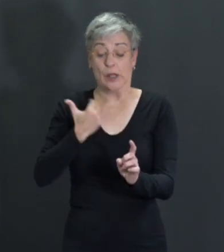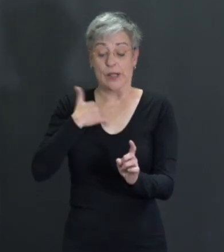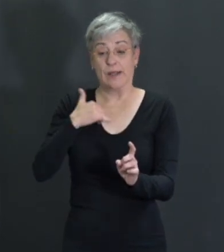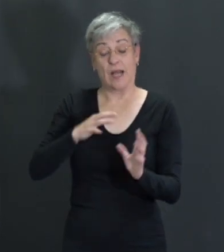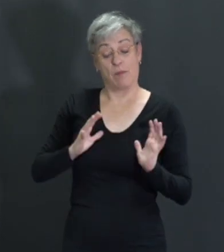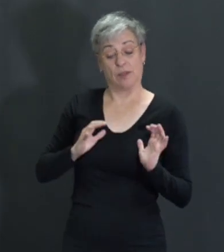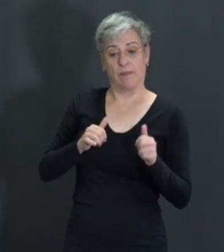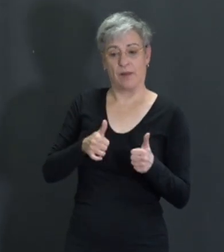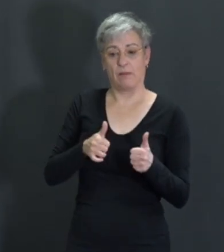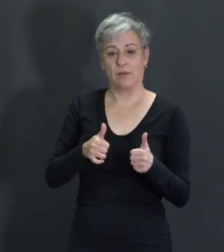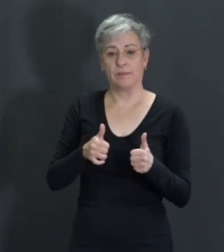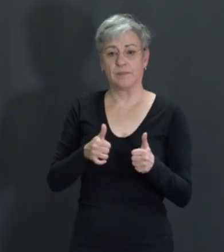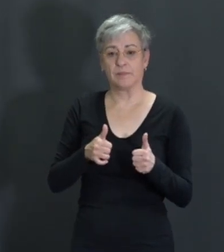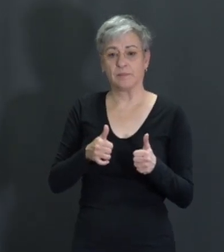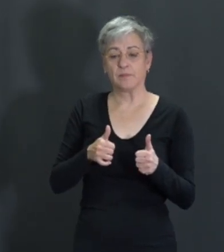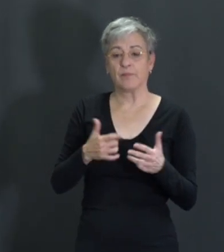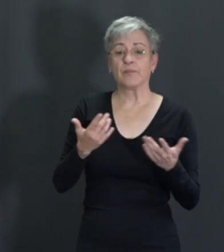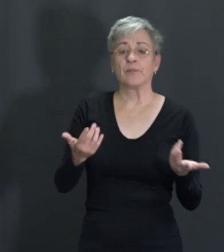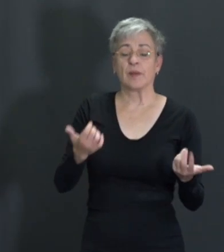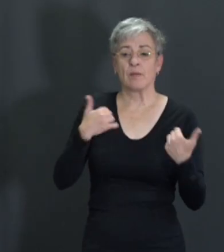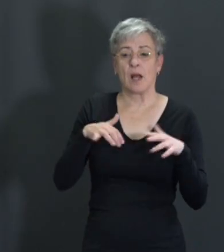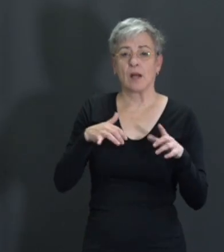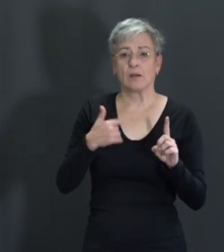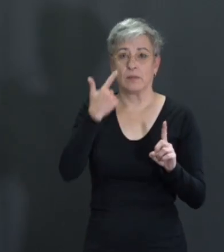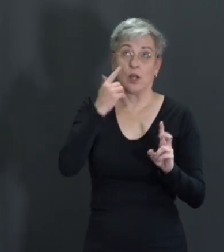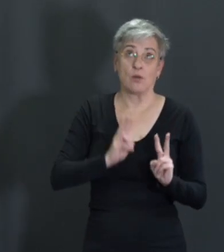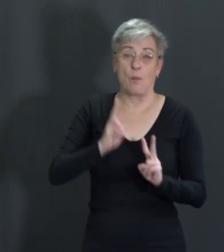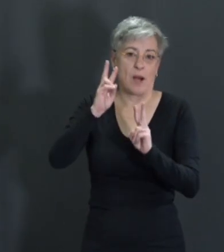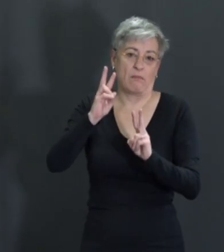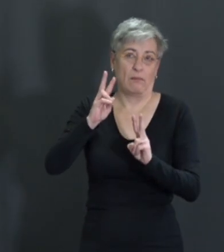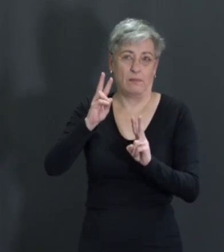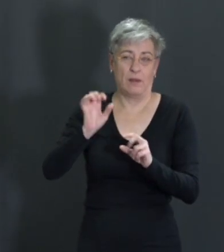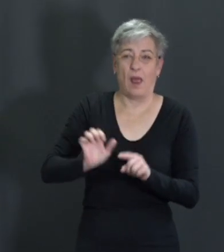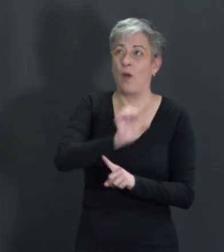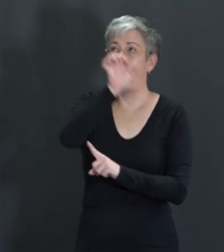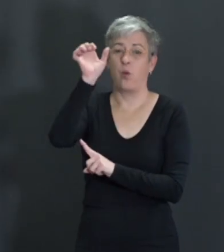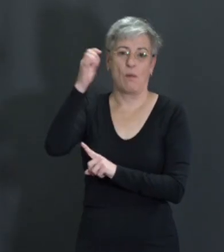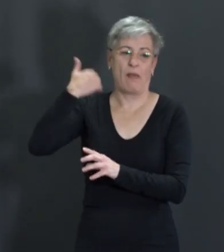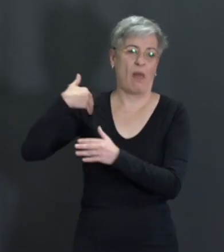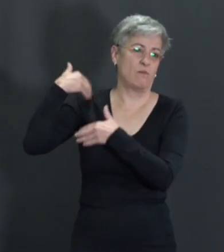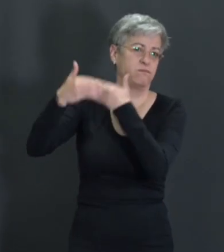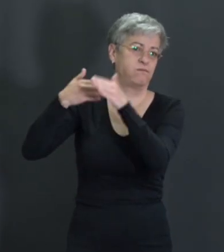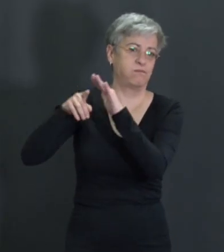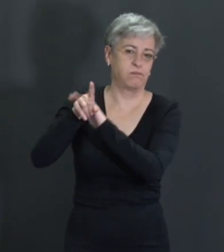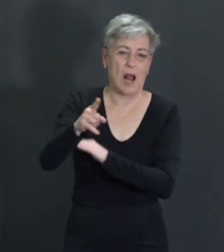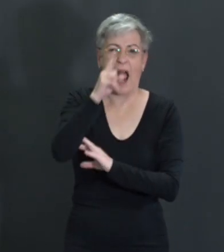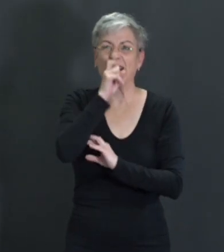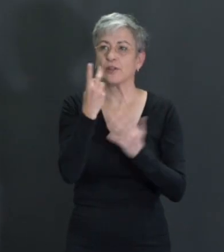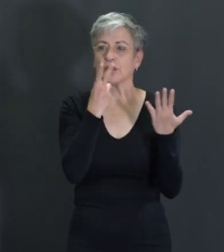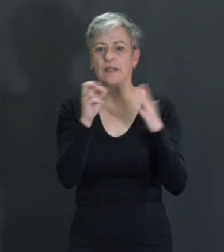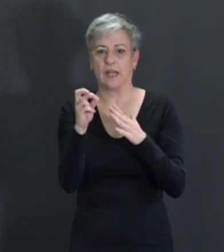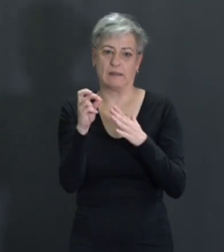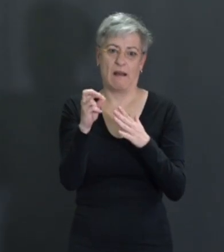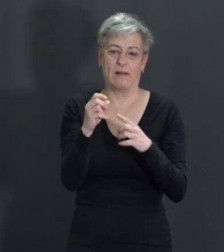otros sitios desde hace muchísimos años. No miremos al norte de Europa, donde desde los años 70 del